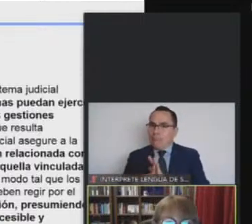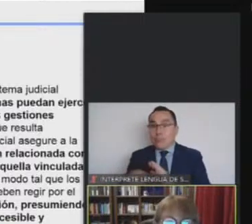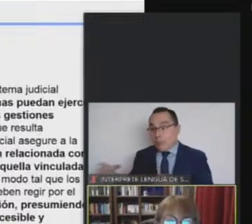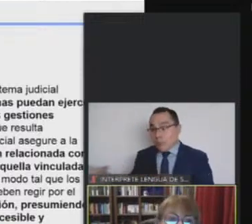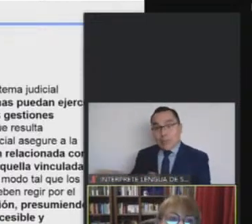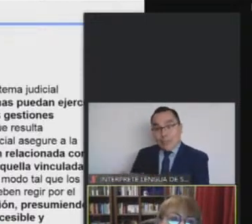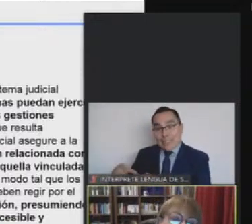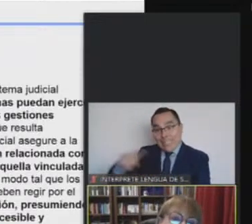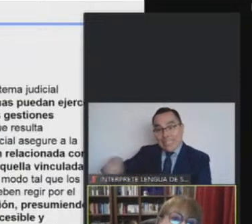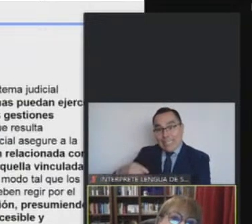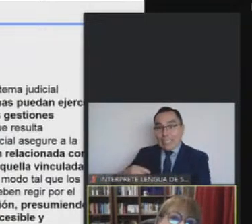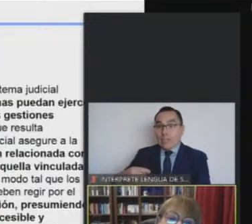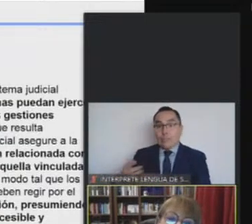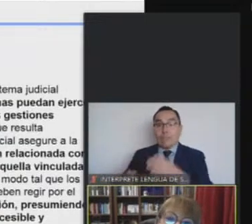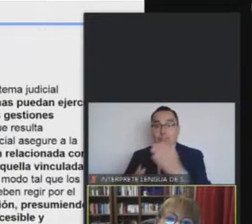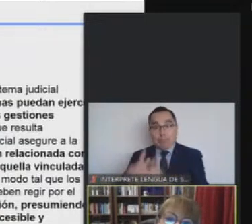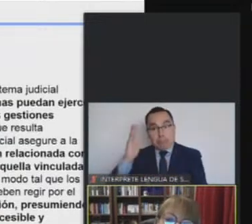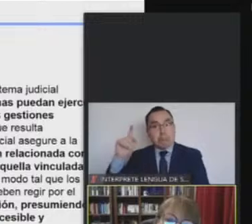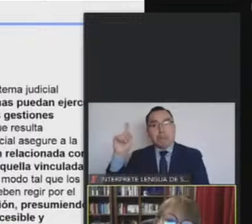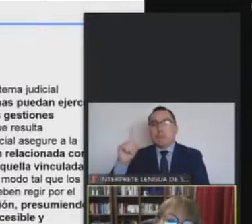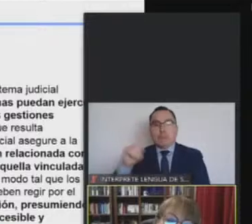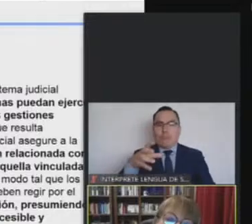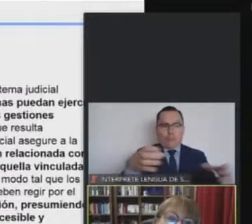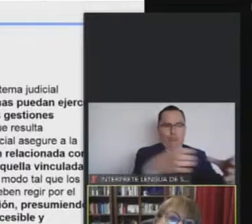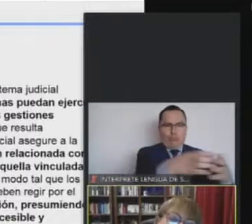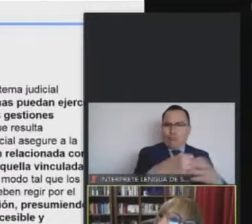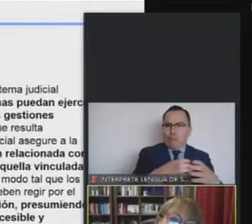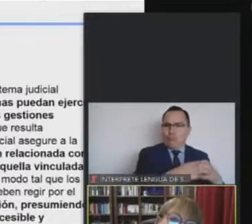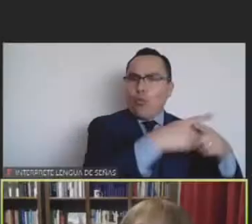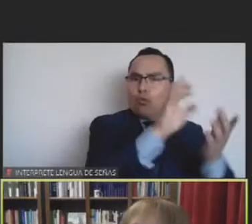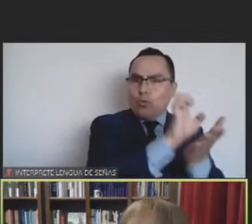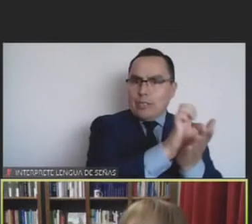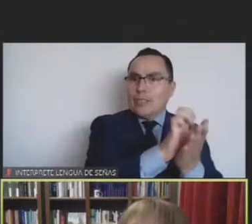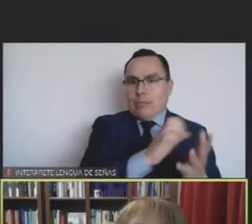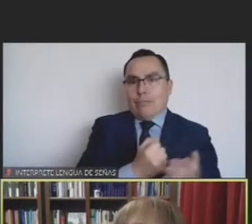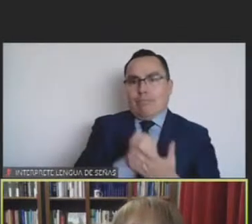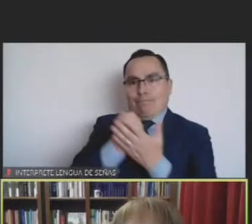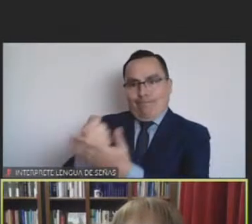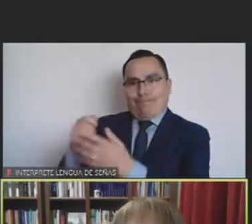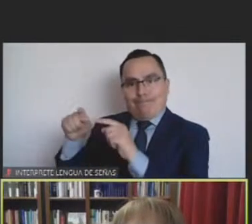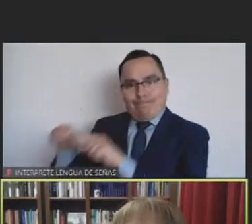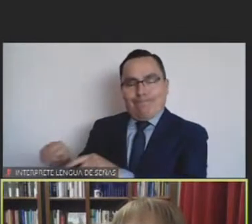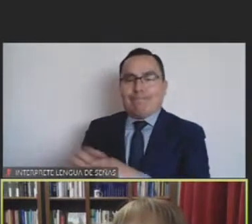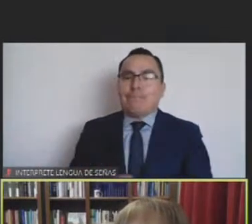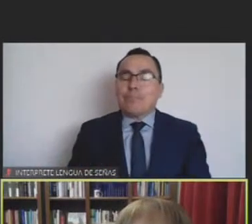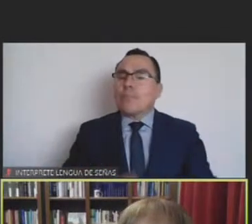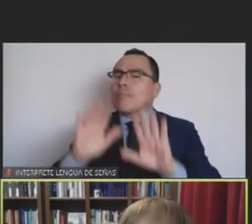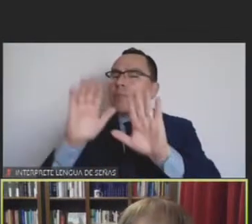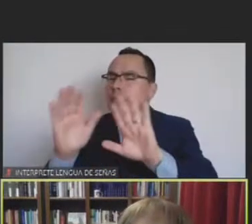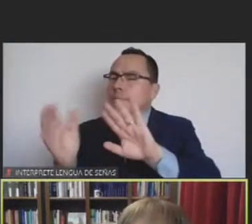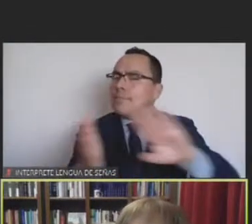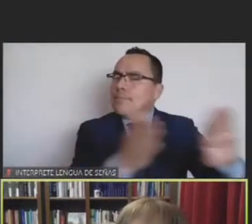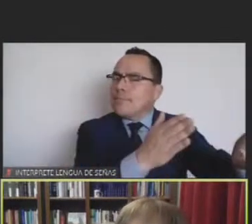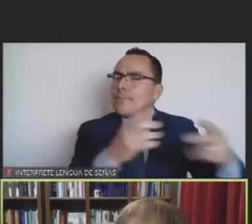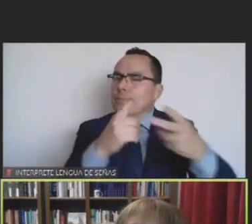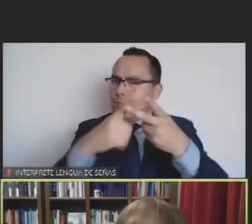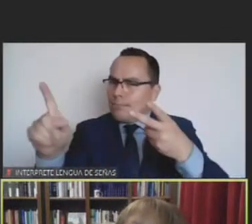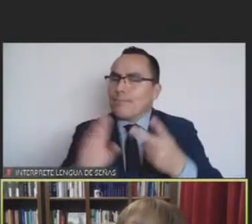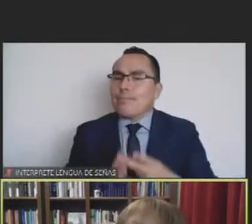singularidades. Ahora, ¿cuáles son los puntos más relevantes de lo que nosotros podríamos llamar transparencia